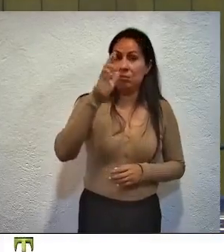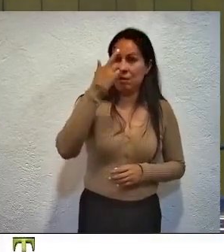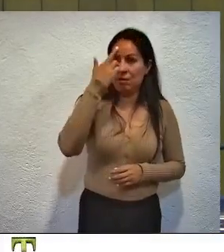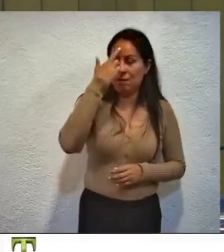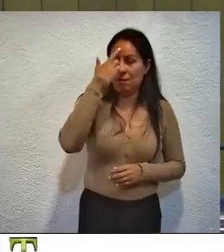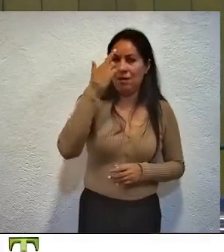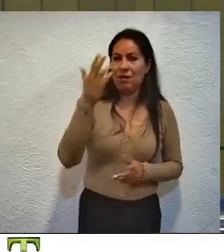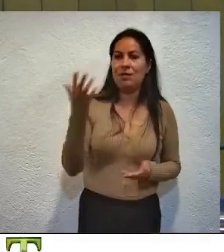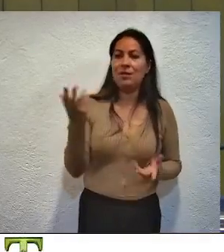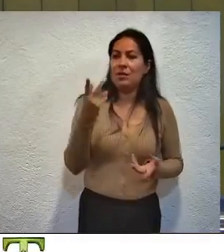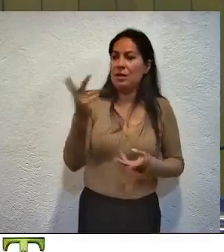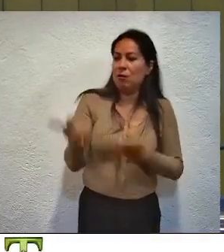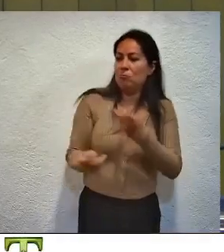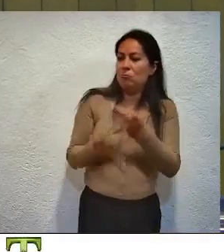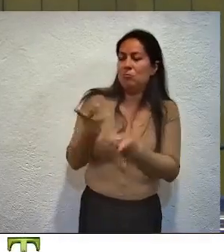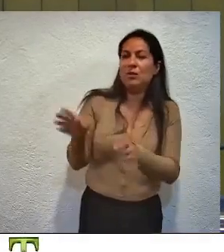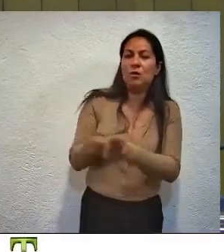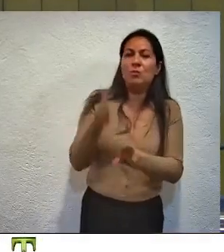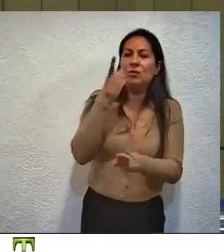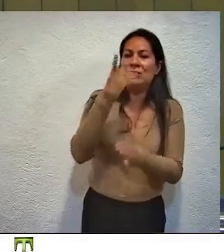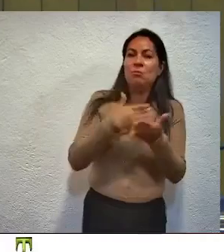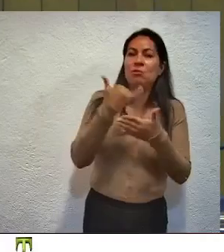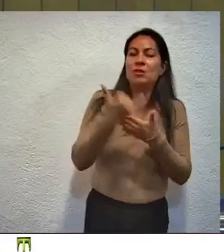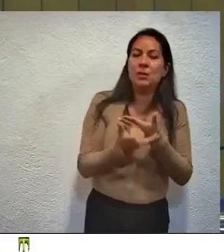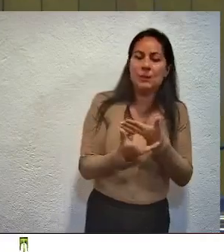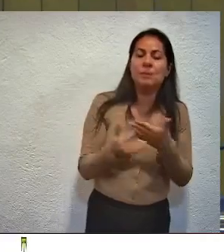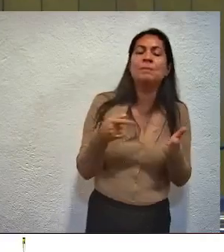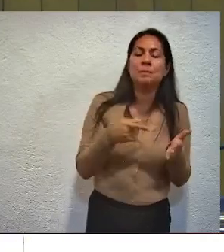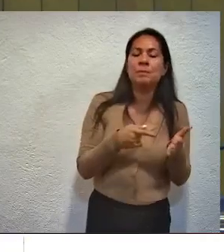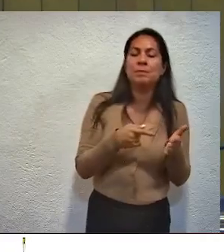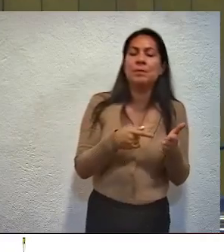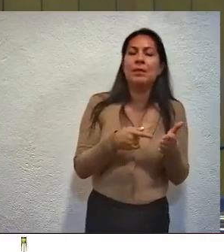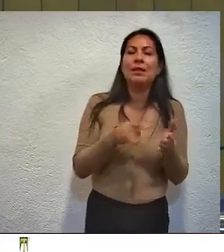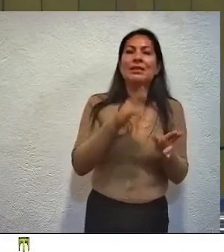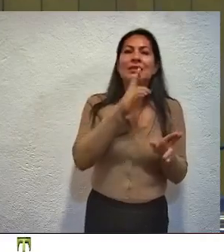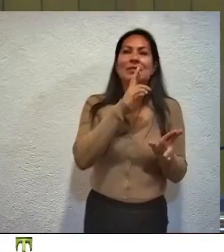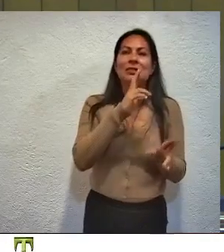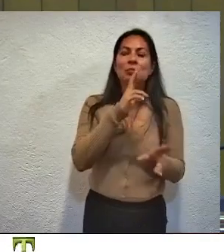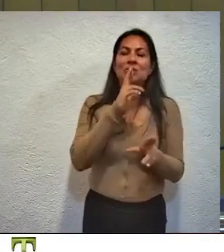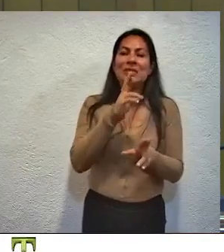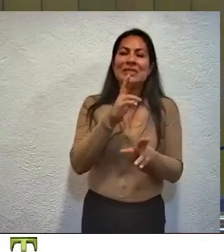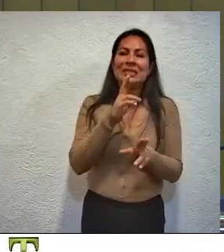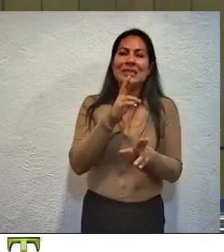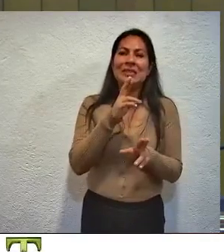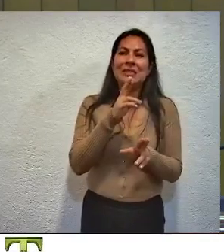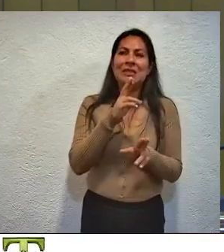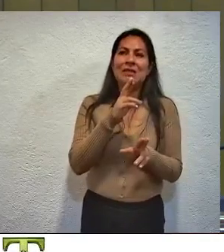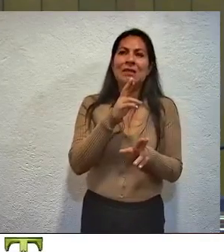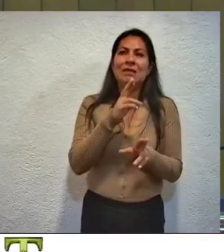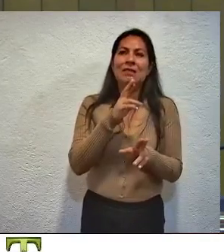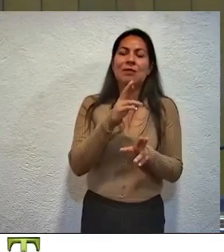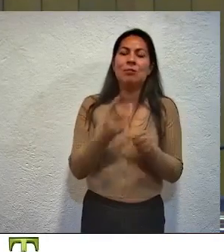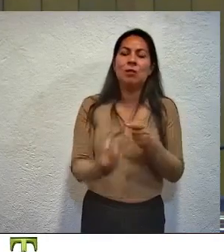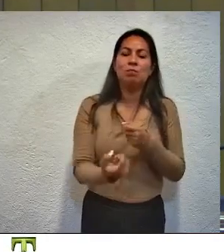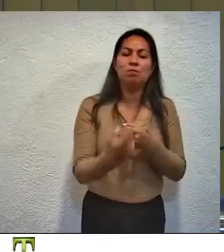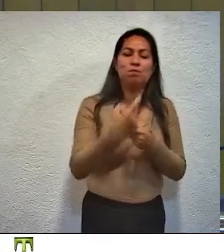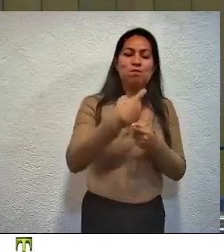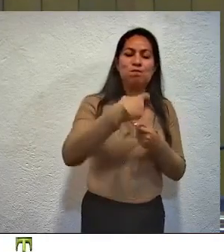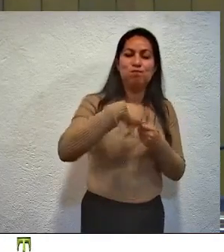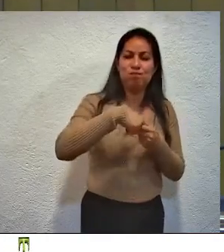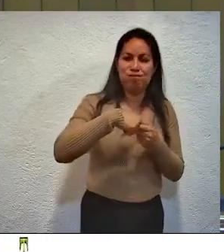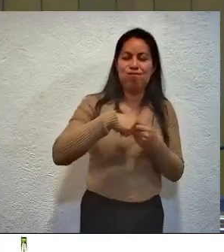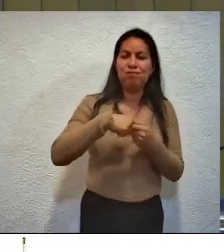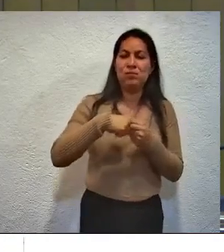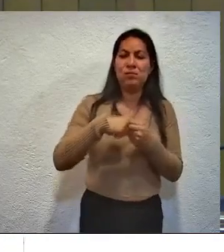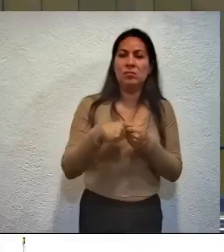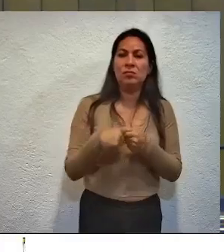que pues, esta consulta, como lo dice el proyecto, es resultado directo de una vinculación